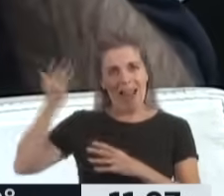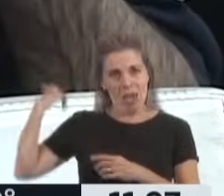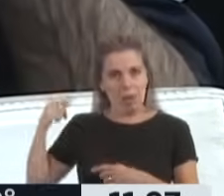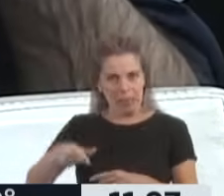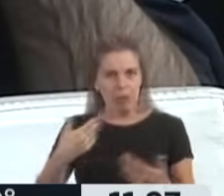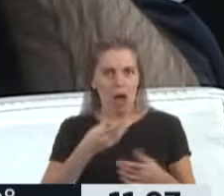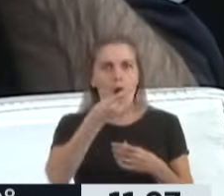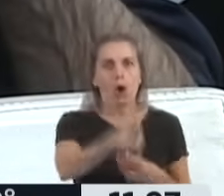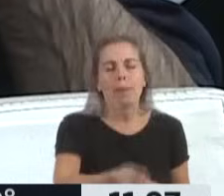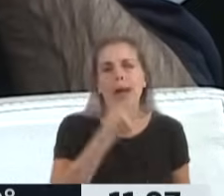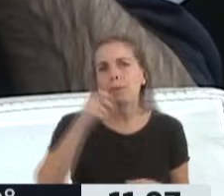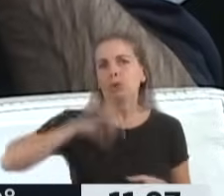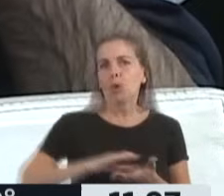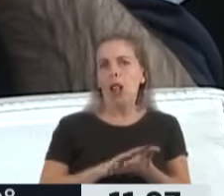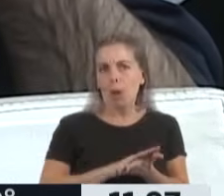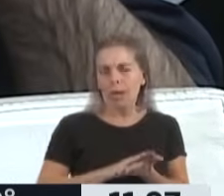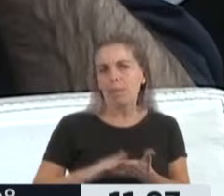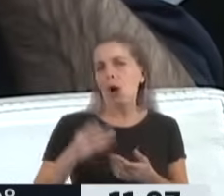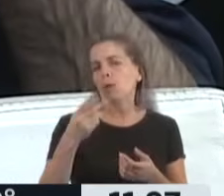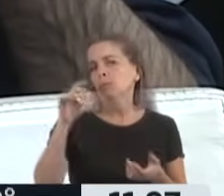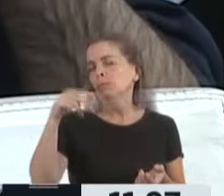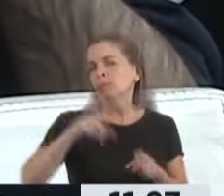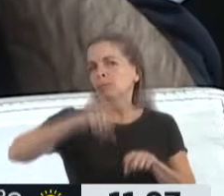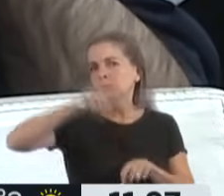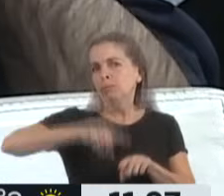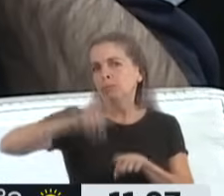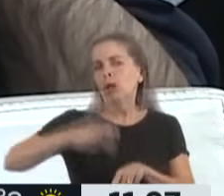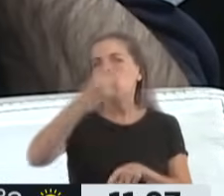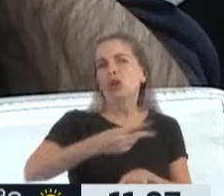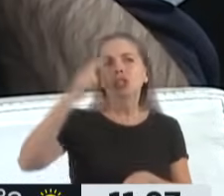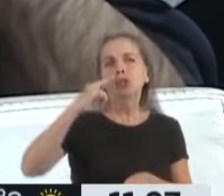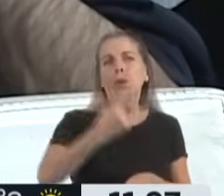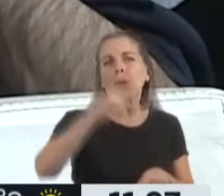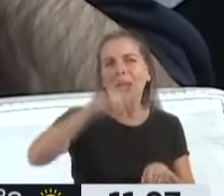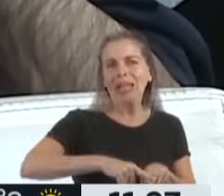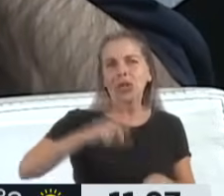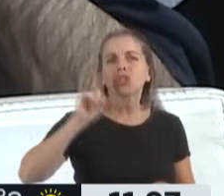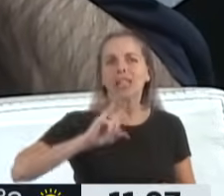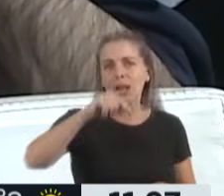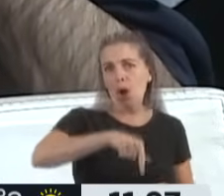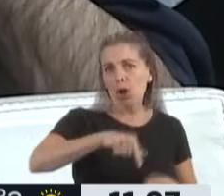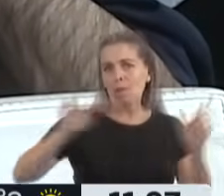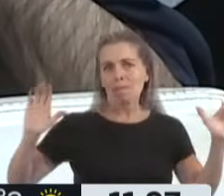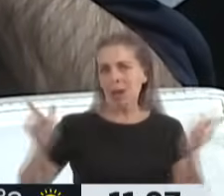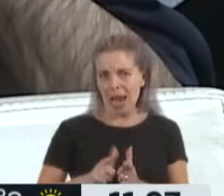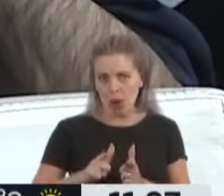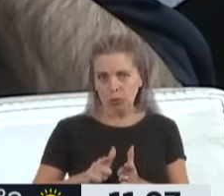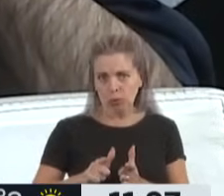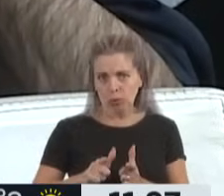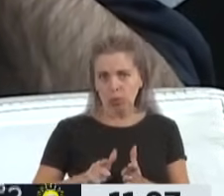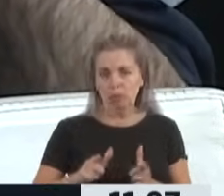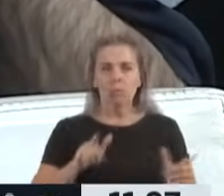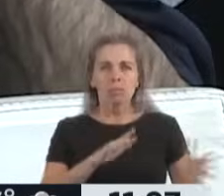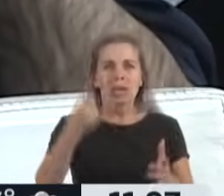móvil 291 litros de leche. Hoy se pueden comprar solamente 168, o sea, se redujo